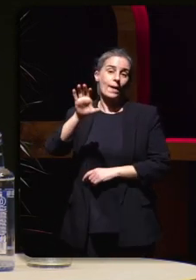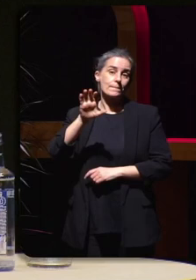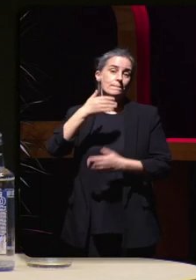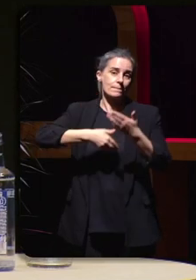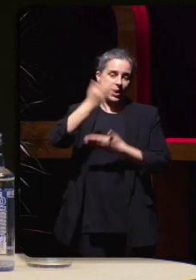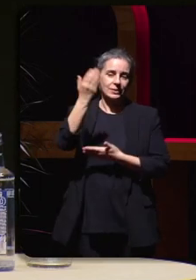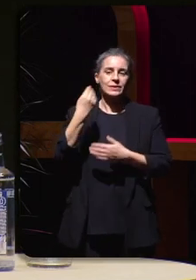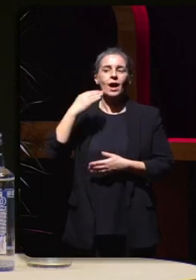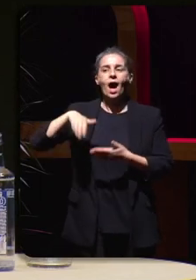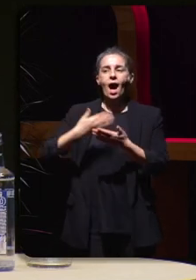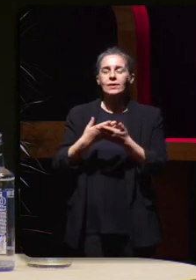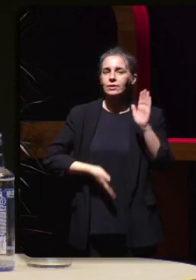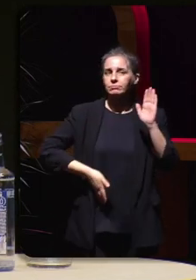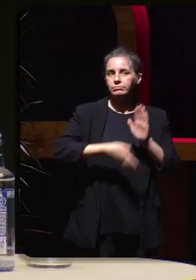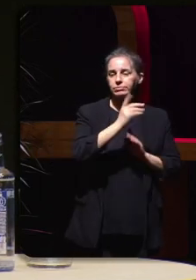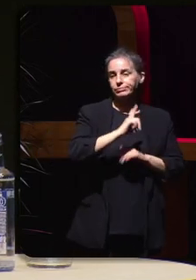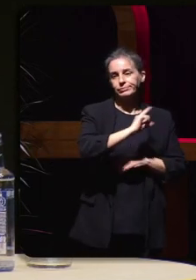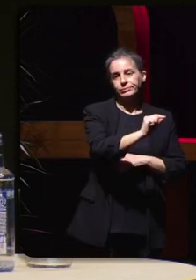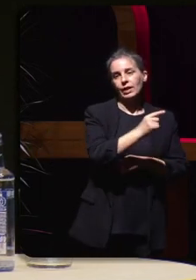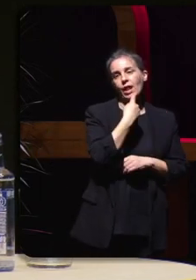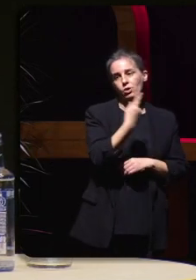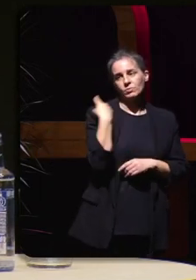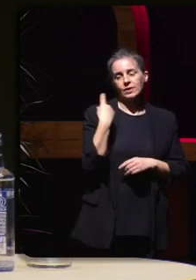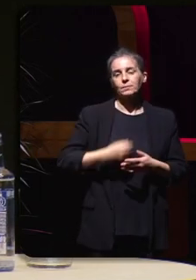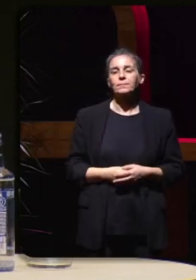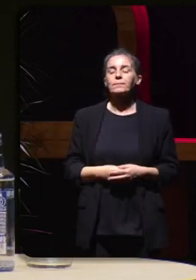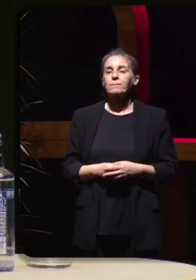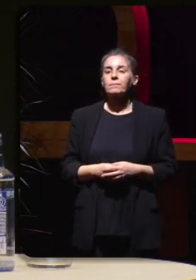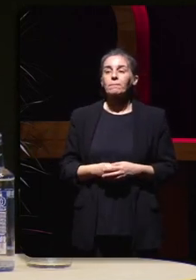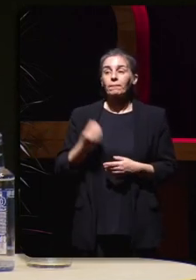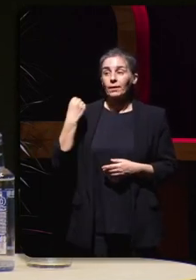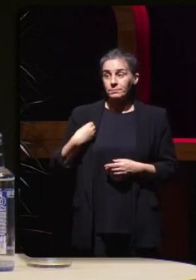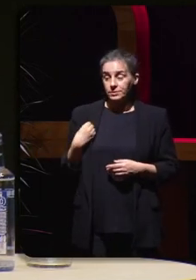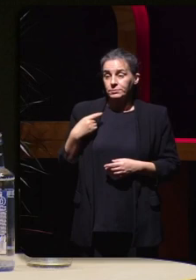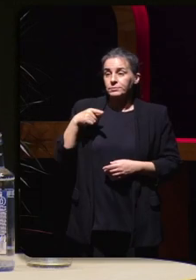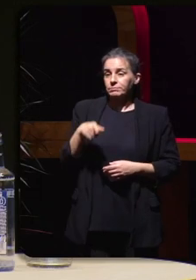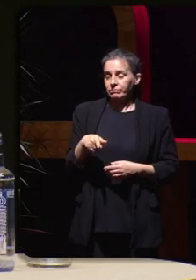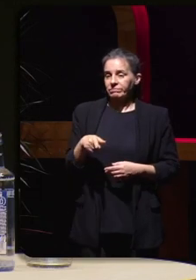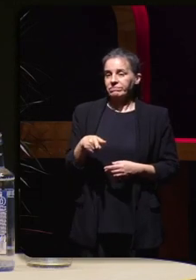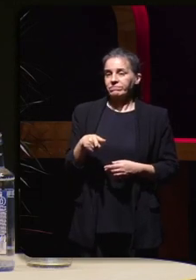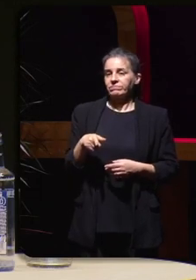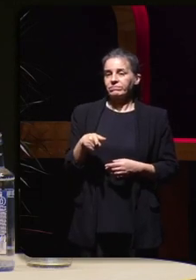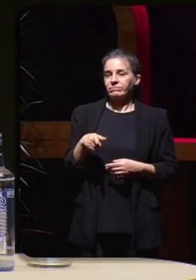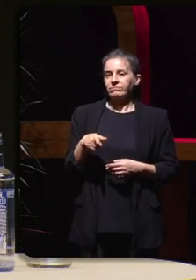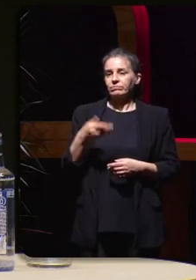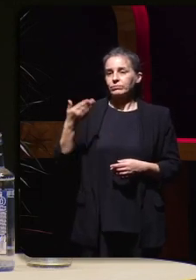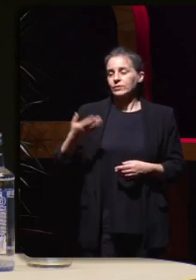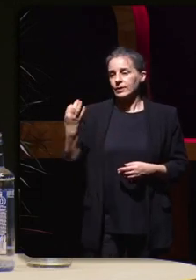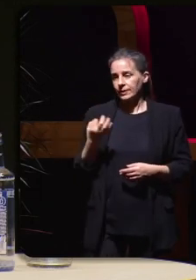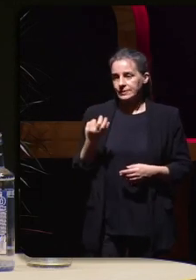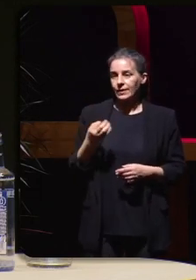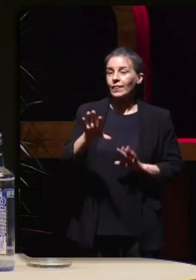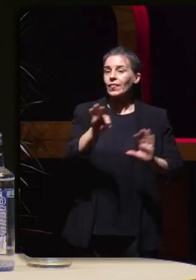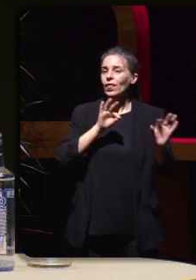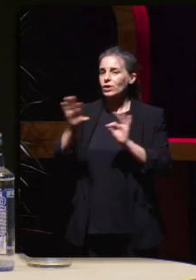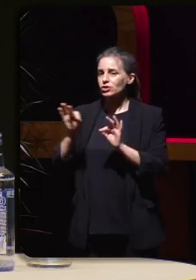su marcha el año pasado y y en ese sentido Yo creo que la